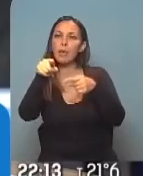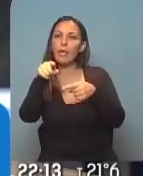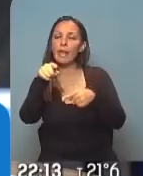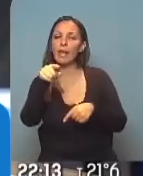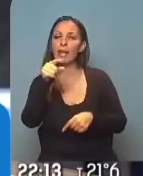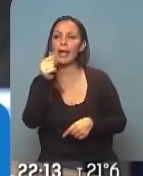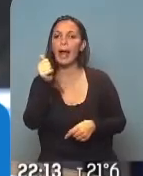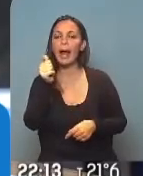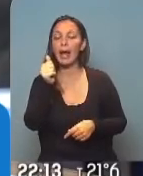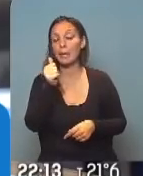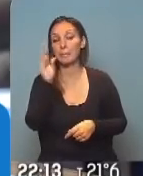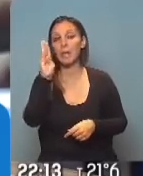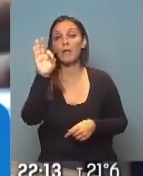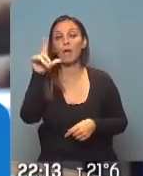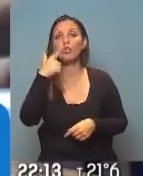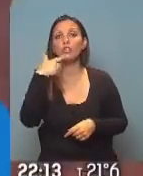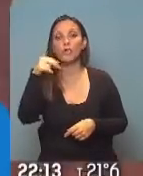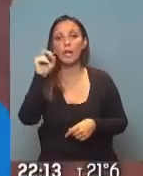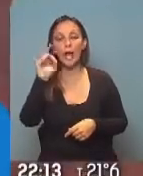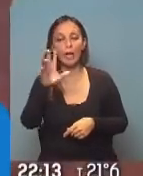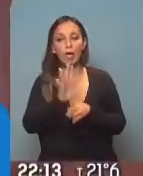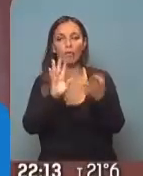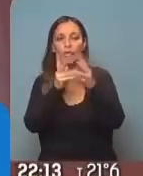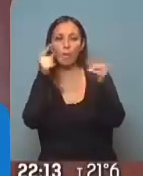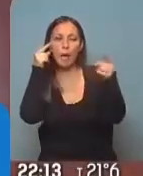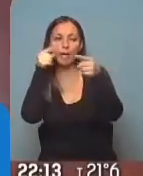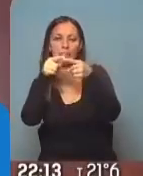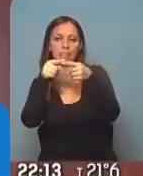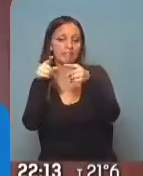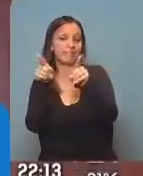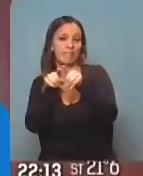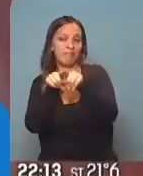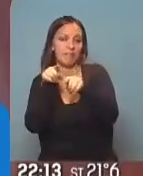hombre, digamos, va en una línea que uno podía imaginar que era lo que quería Bolsonaro.